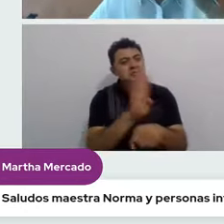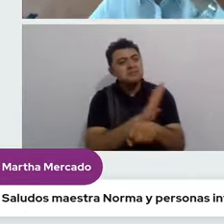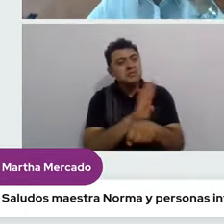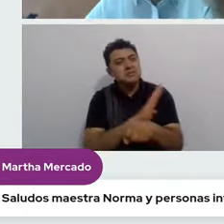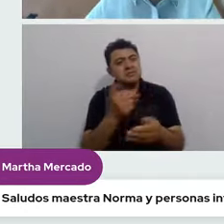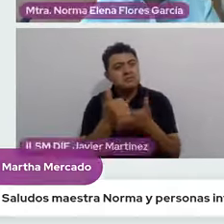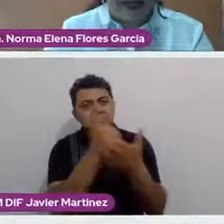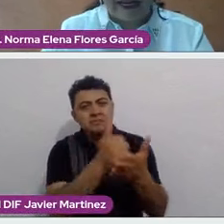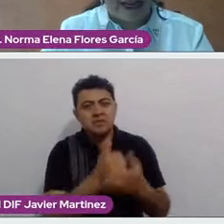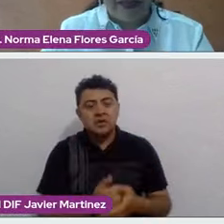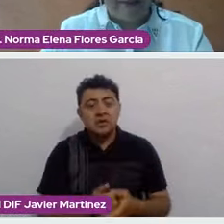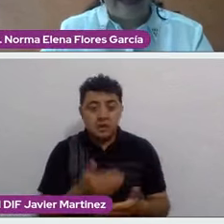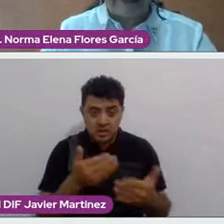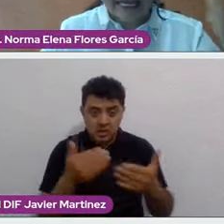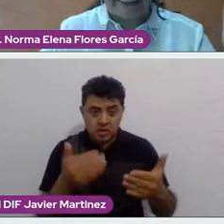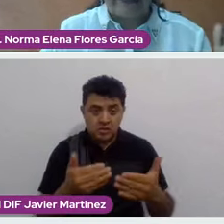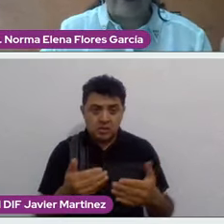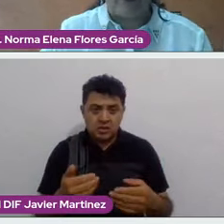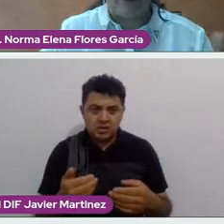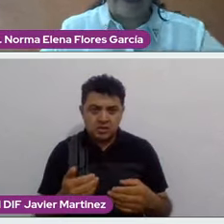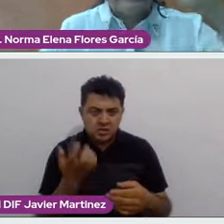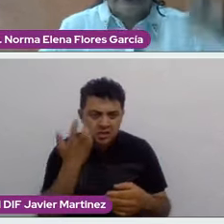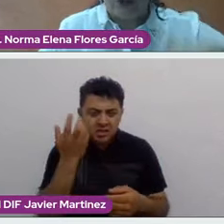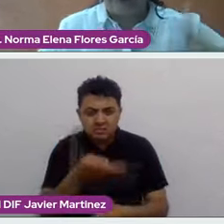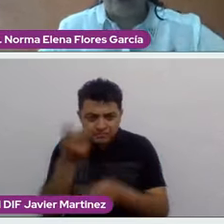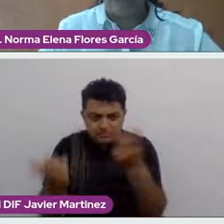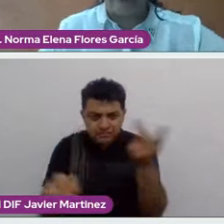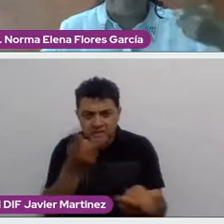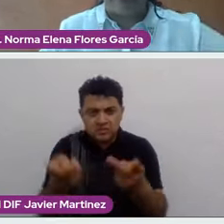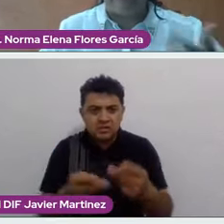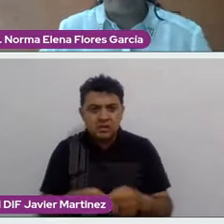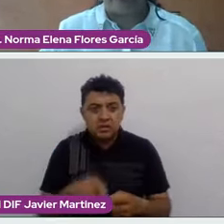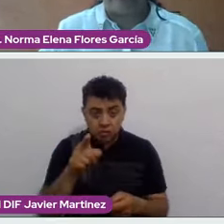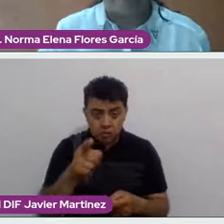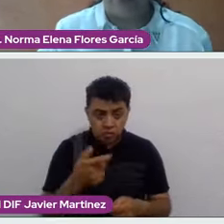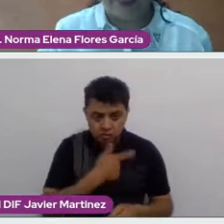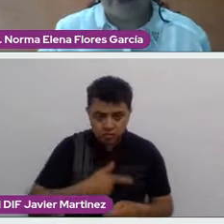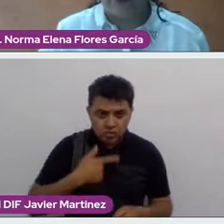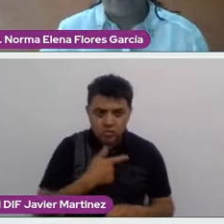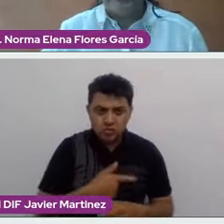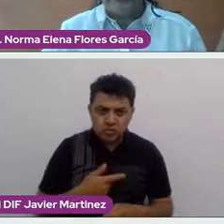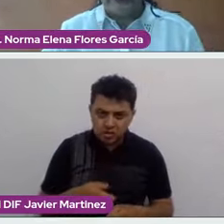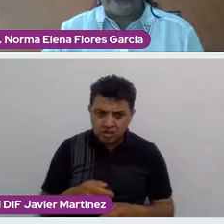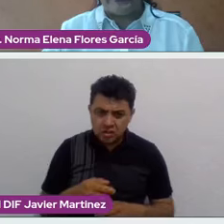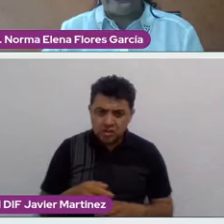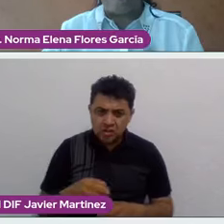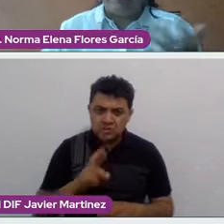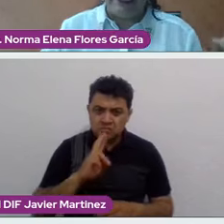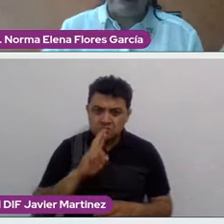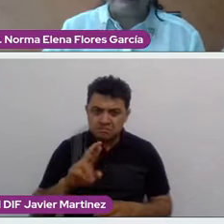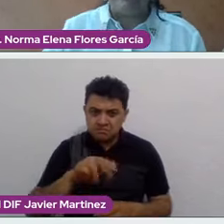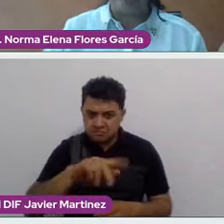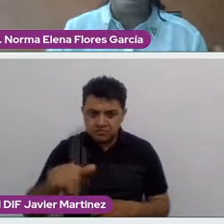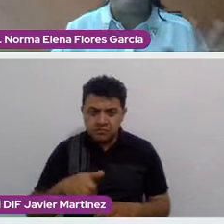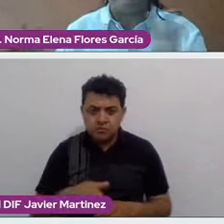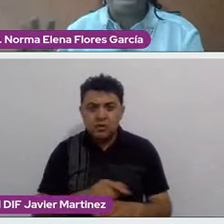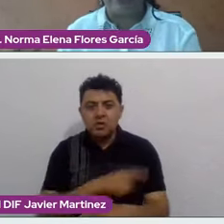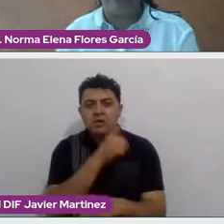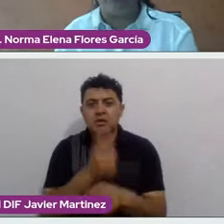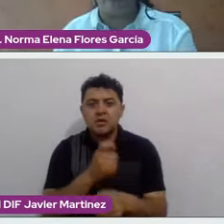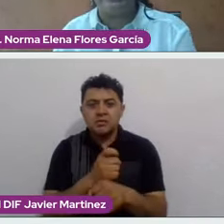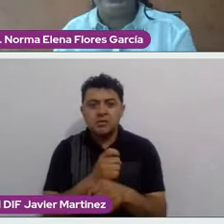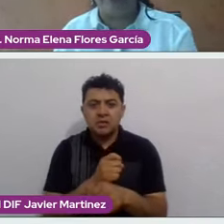me voy a permitir, doctor, rápidamente hacerle las preguntas. Si usted gusta, vamos respondiendo. Sí. La primera es que nos dice: